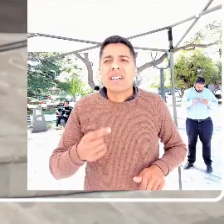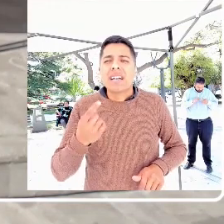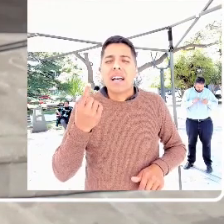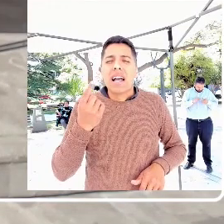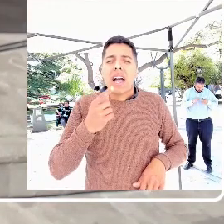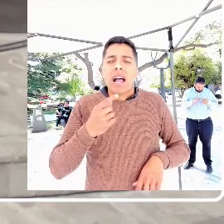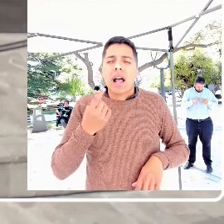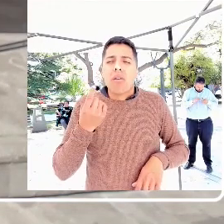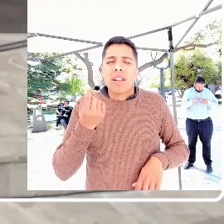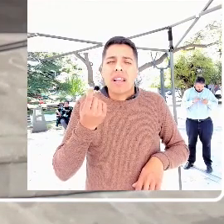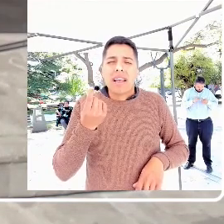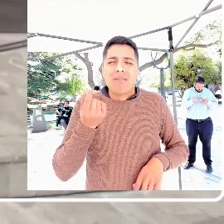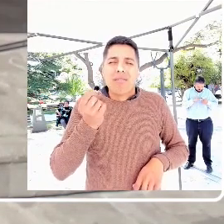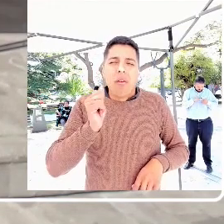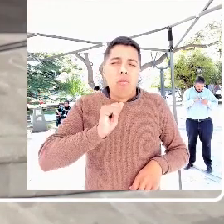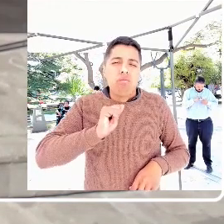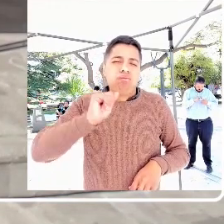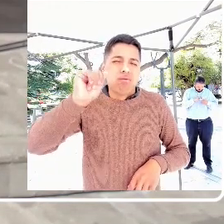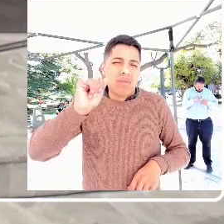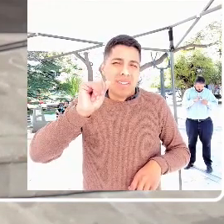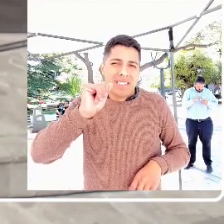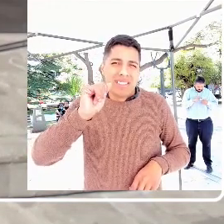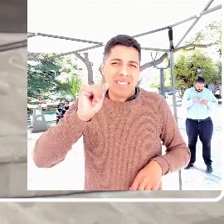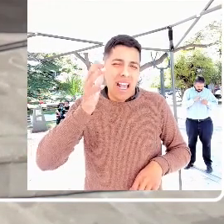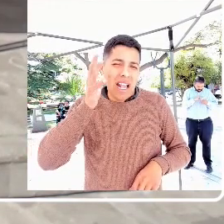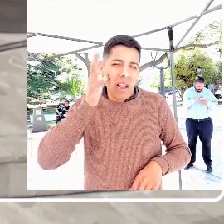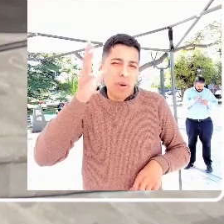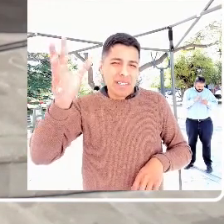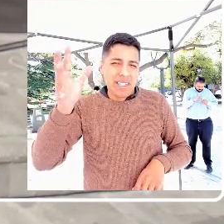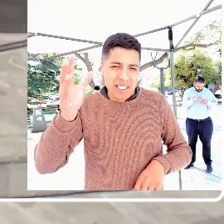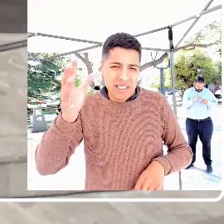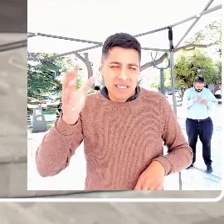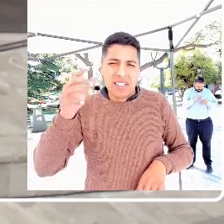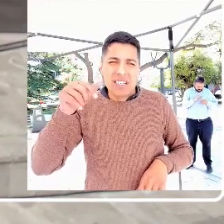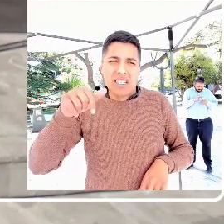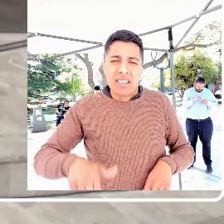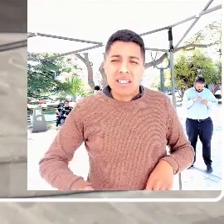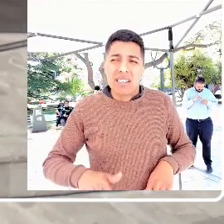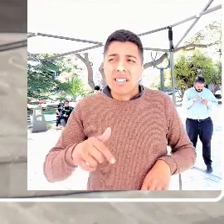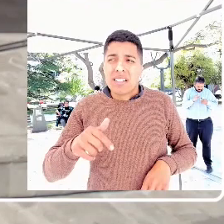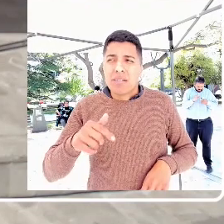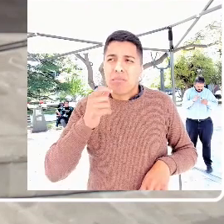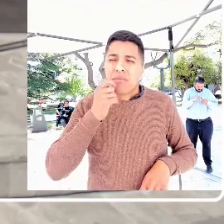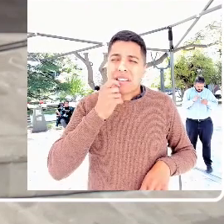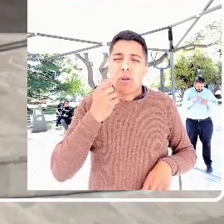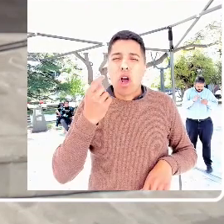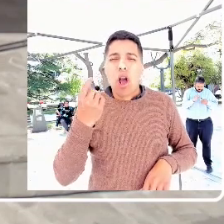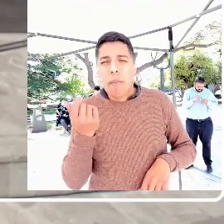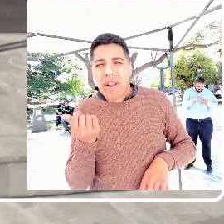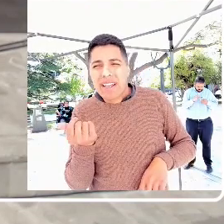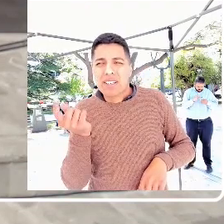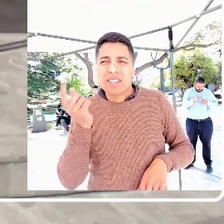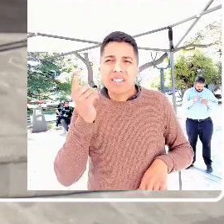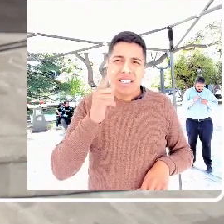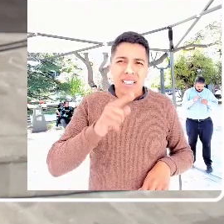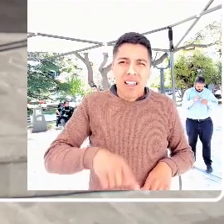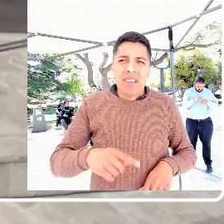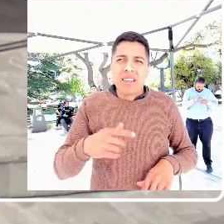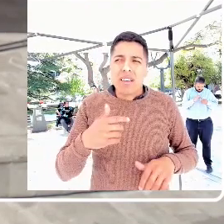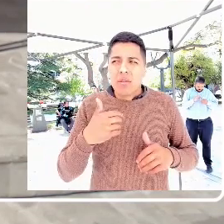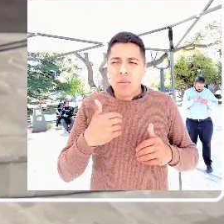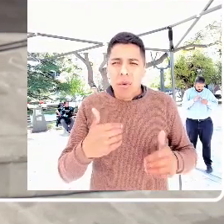inflación supera ampliamente lo que hoy tanto la redeterminación de precios como la